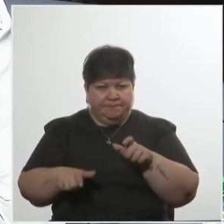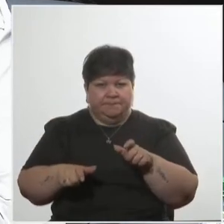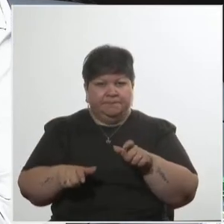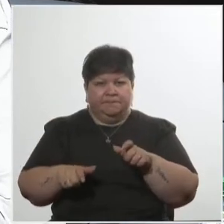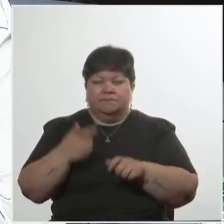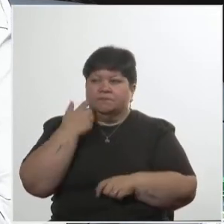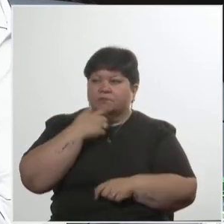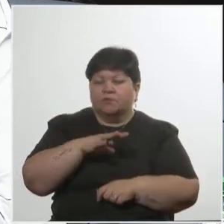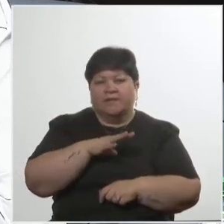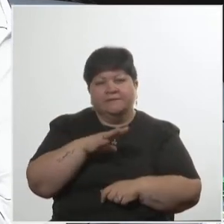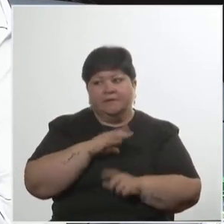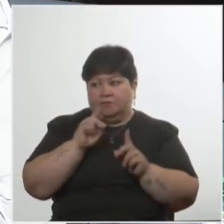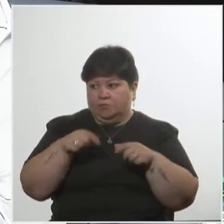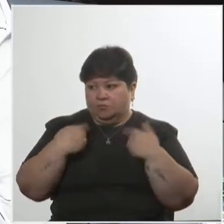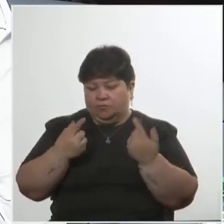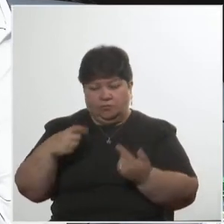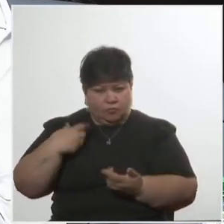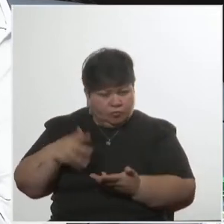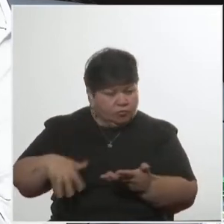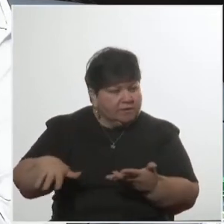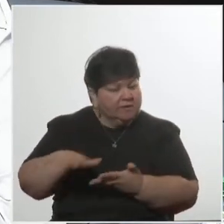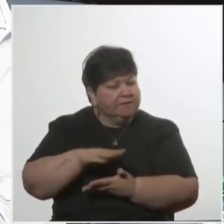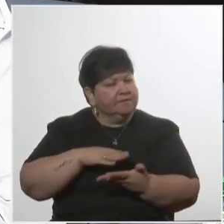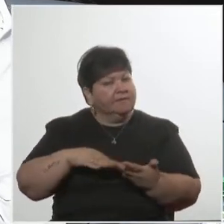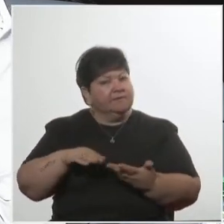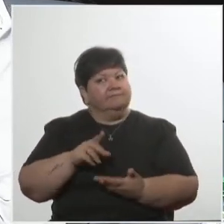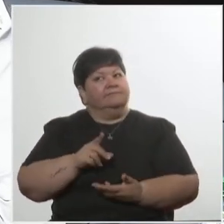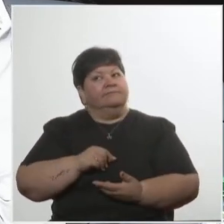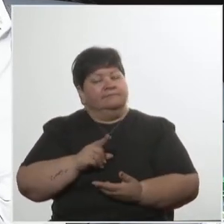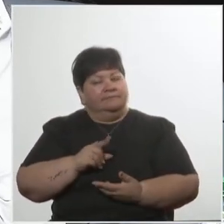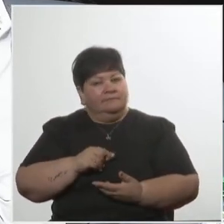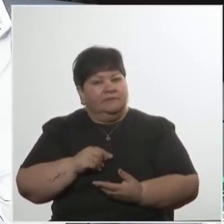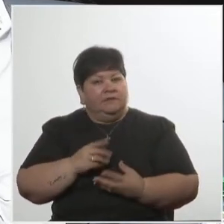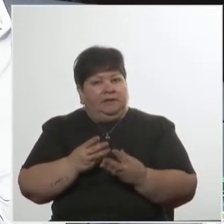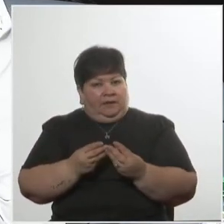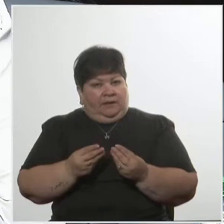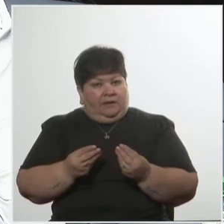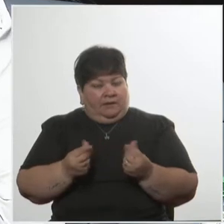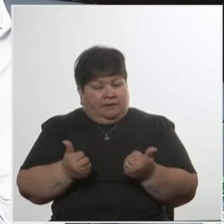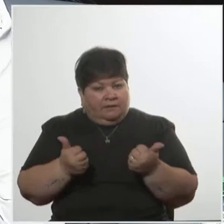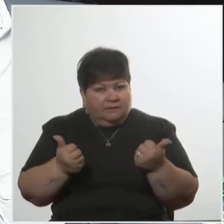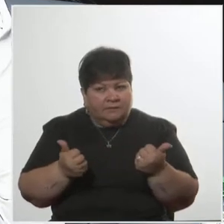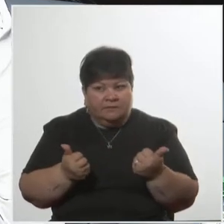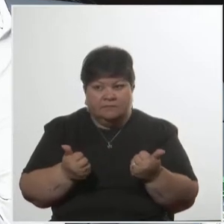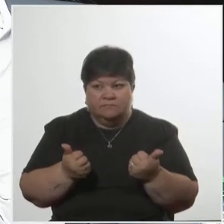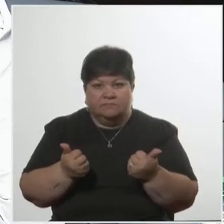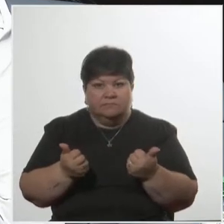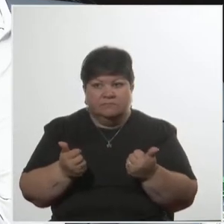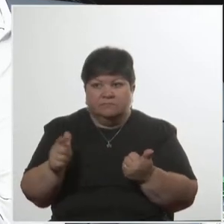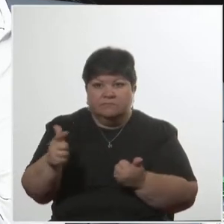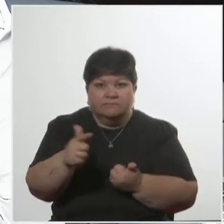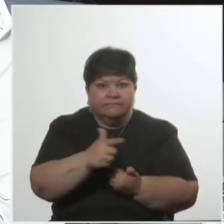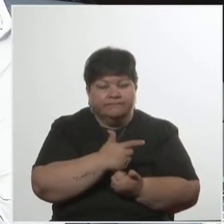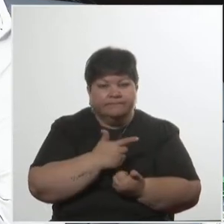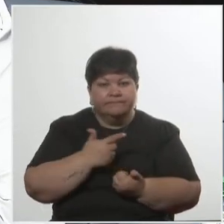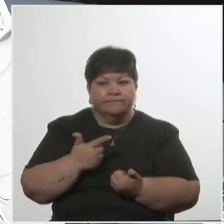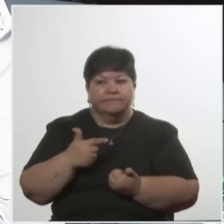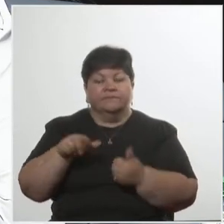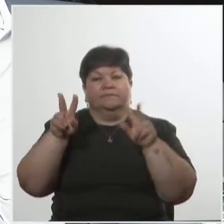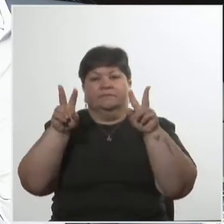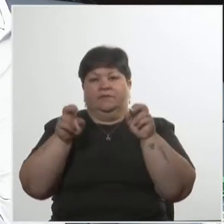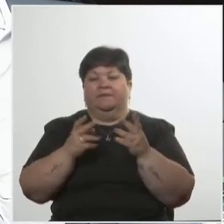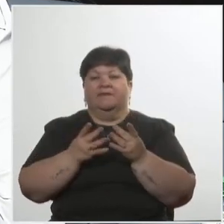todavía nosotros como sociedad tenemos dolor por esas ausencias y este es un tema delicado